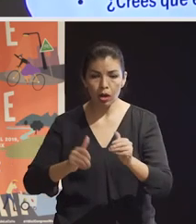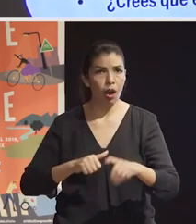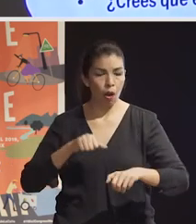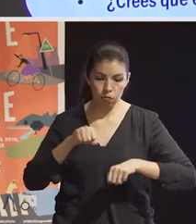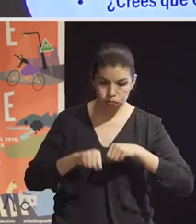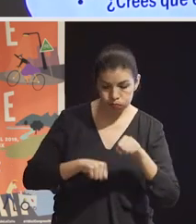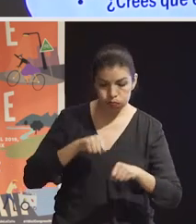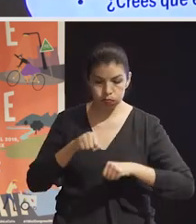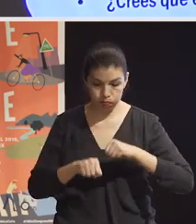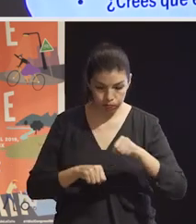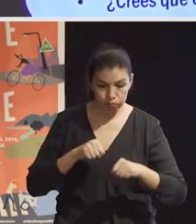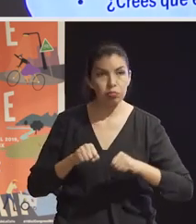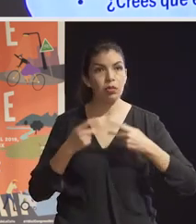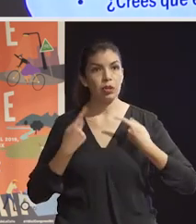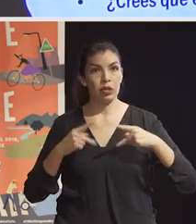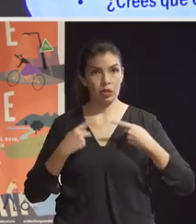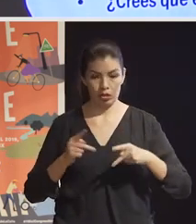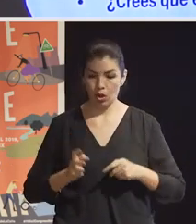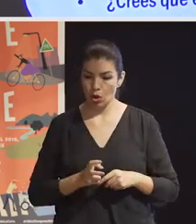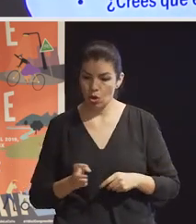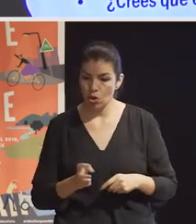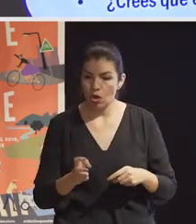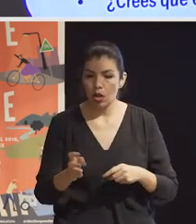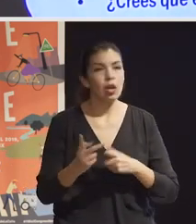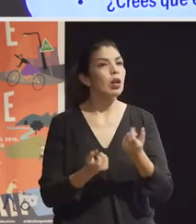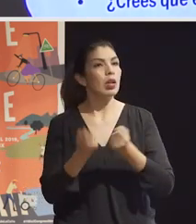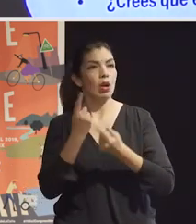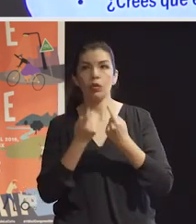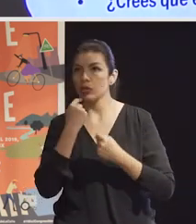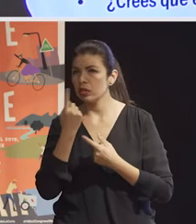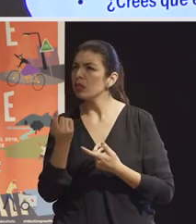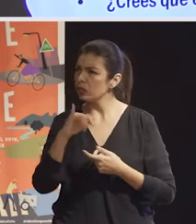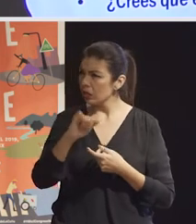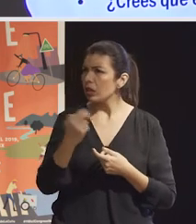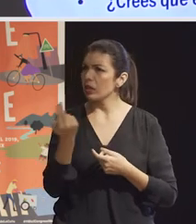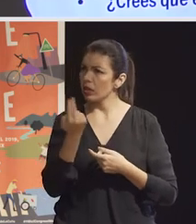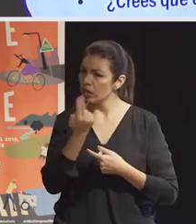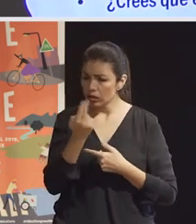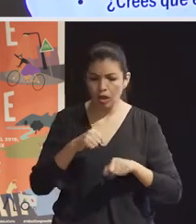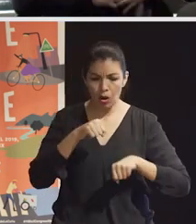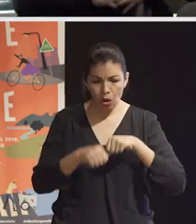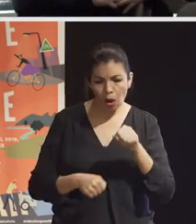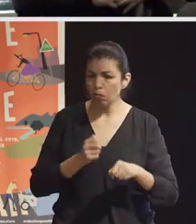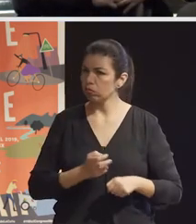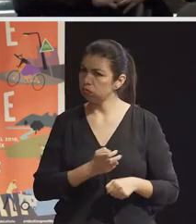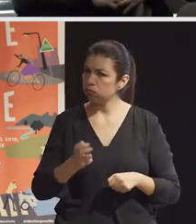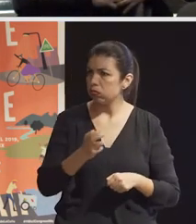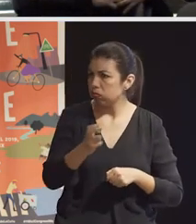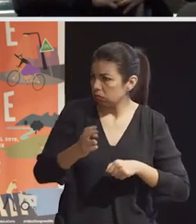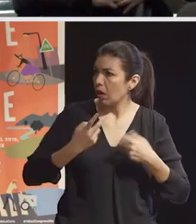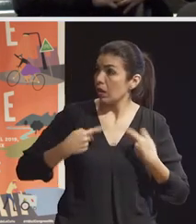pasara la rodada y hablaban de eso de compartir con vecinos cuando ustedes empezaron a hacer ese trabajo mientras